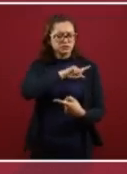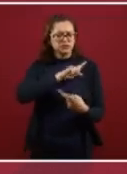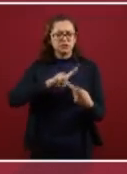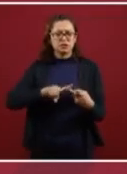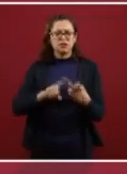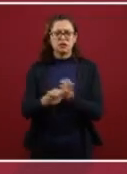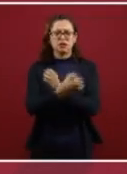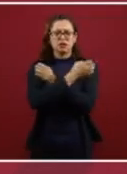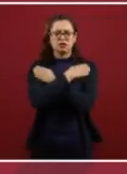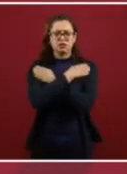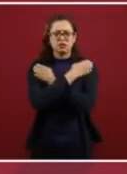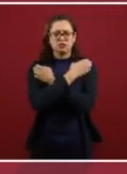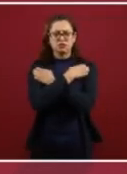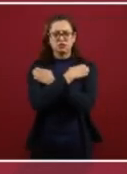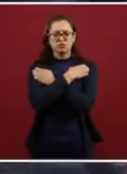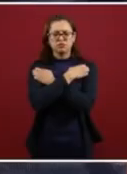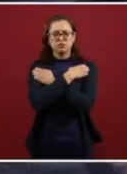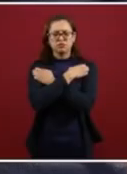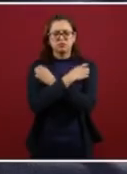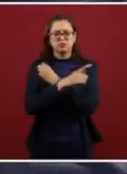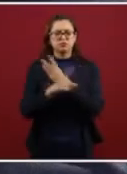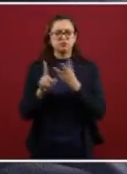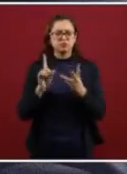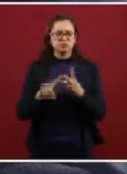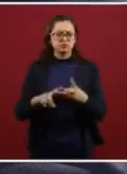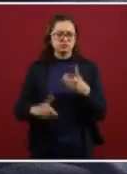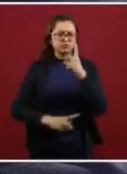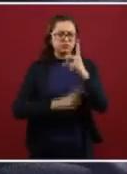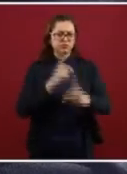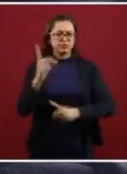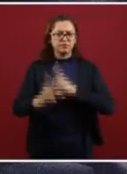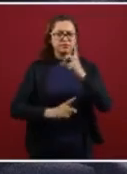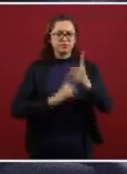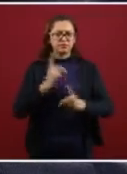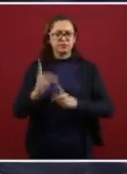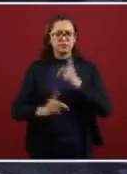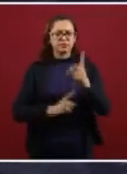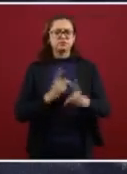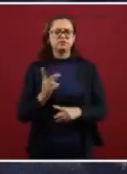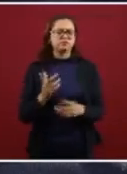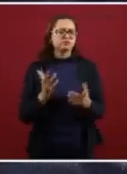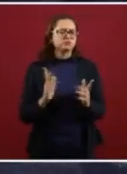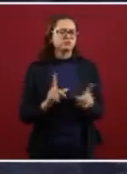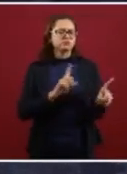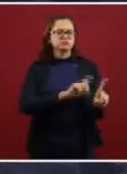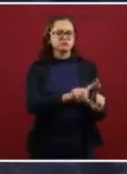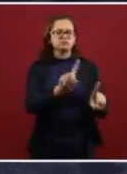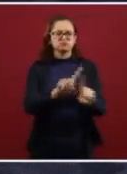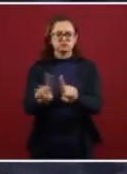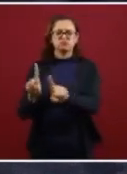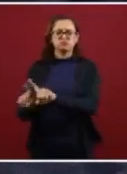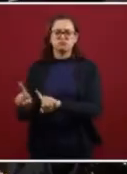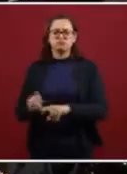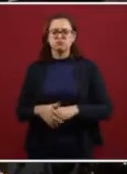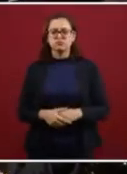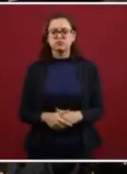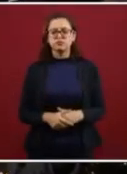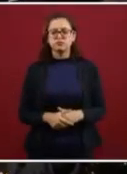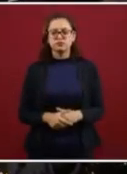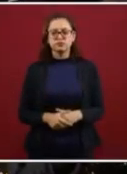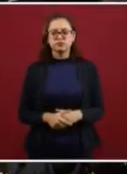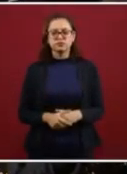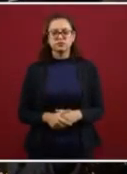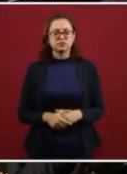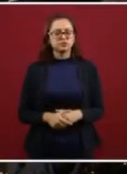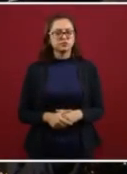El presidente Andrés Manuel López Obrador adelantó que en la reunión que sostendrá con su homólogo de Cuba, Miguel Díaz-Canel, dialogarán sobre la cooperación para el desarrollo de